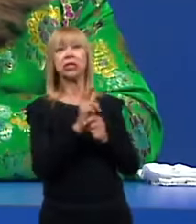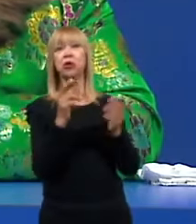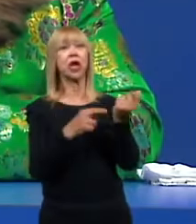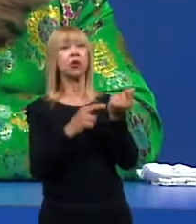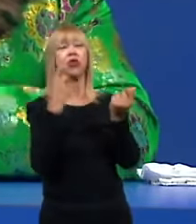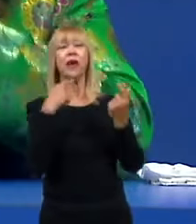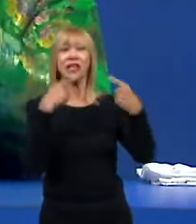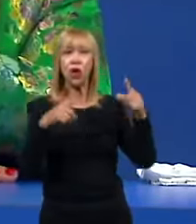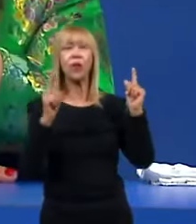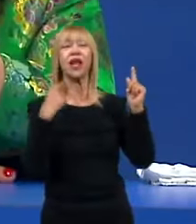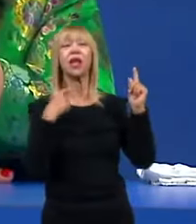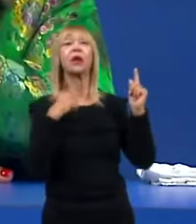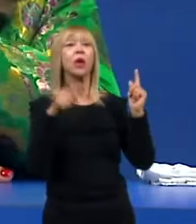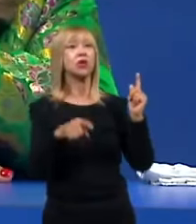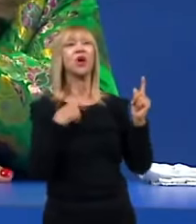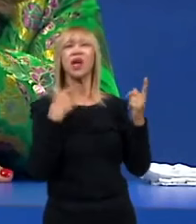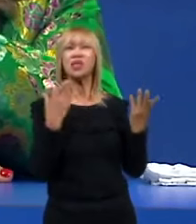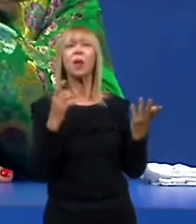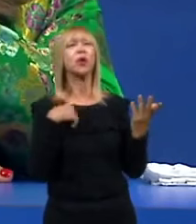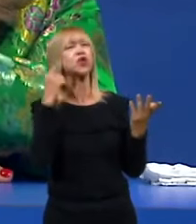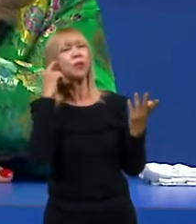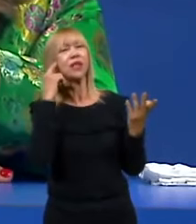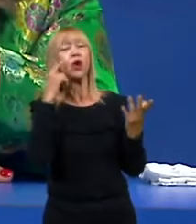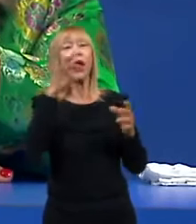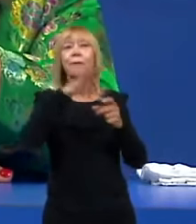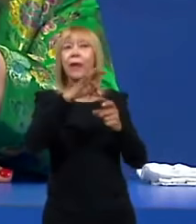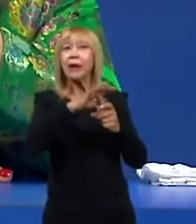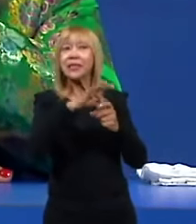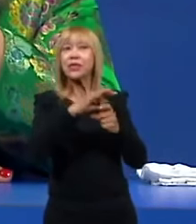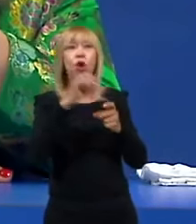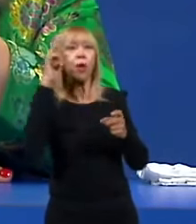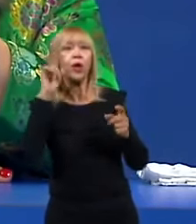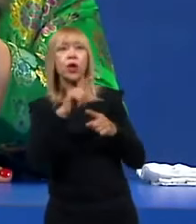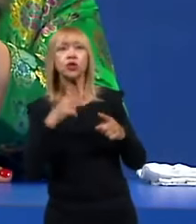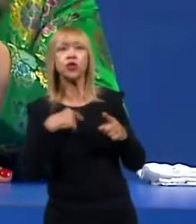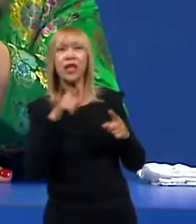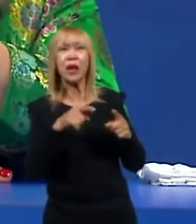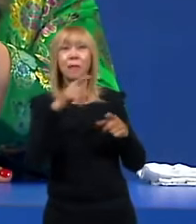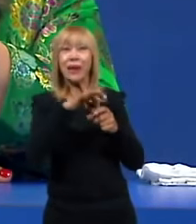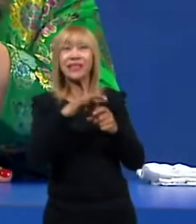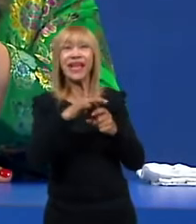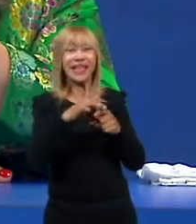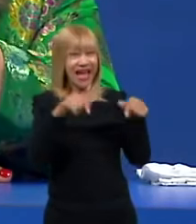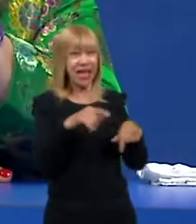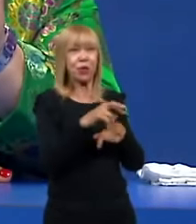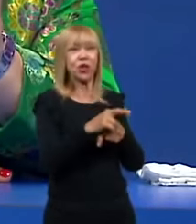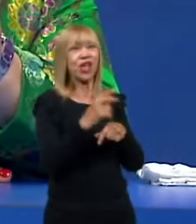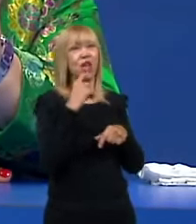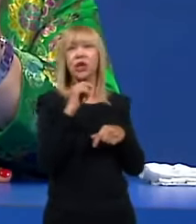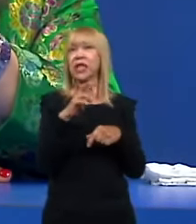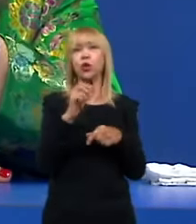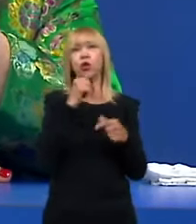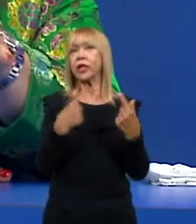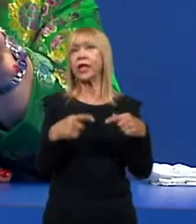para hacerlo valer. Y de eso es que yo hablo. Por eso que creo que el plebiscito, el gobernador, cuando yo dije que hiciera el plebiscito criollo, dijo que el estatus no estaba en